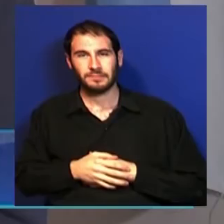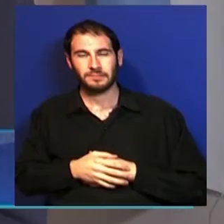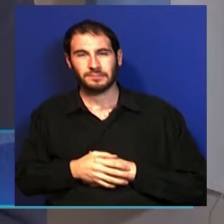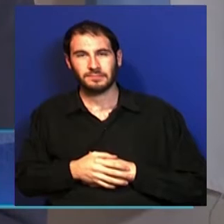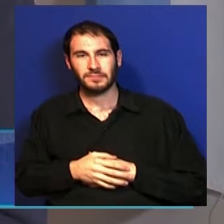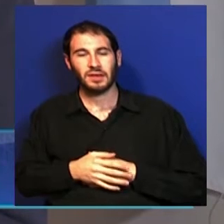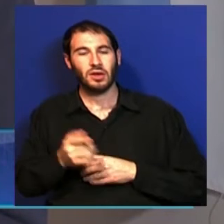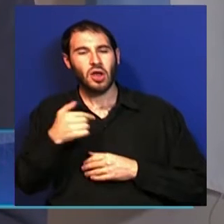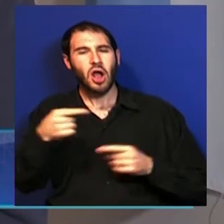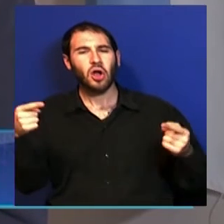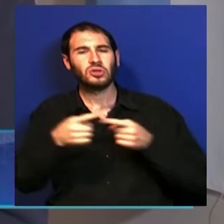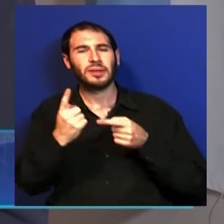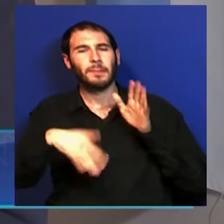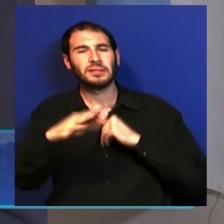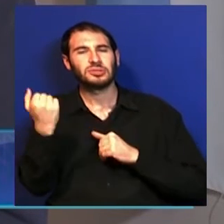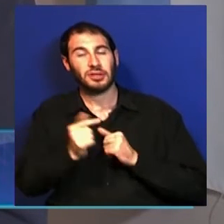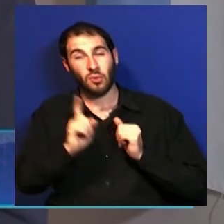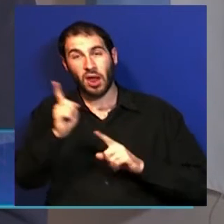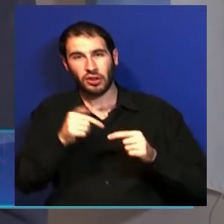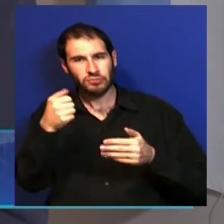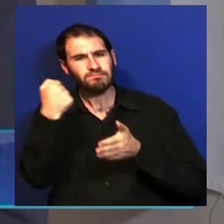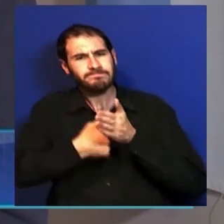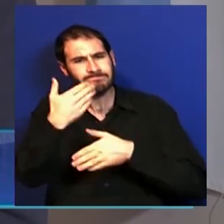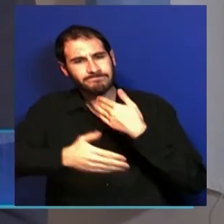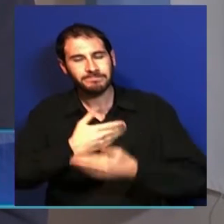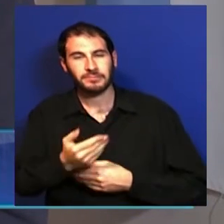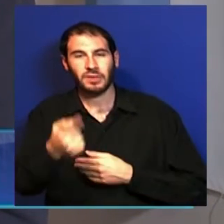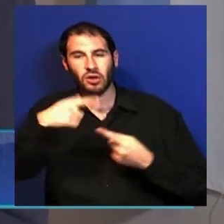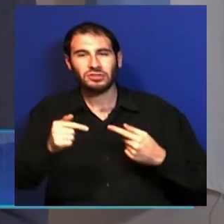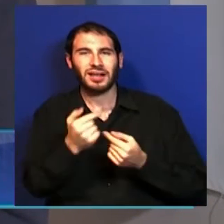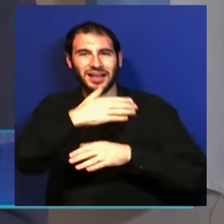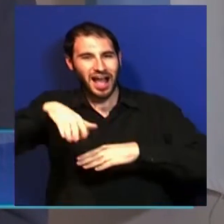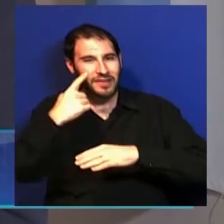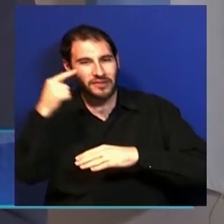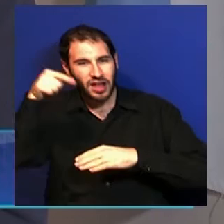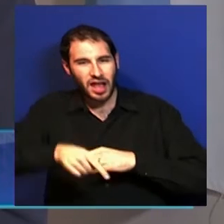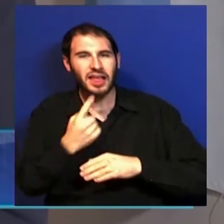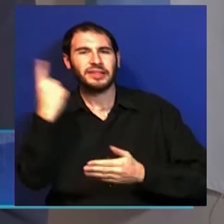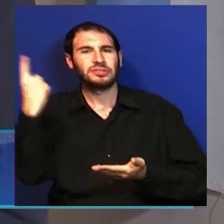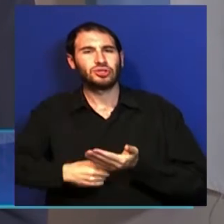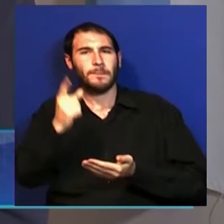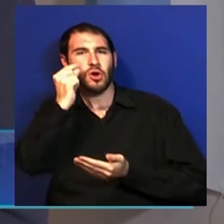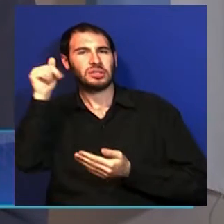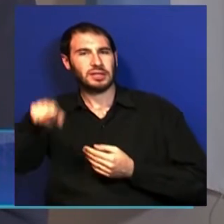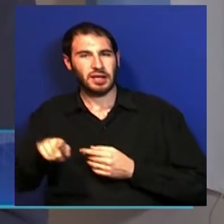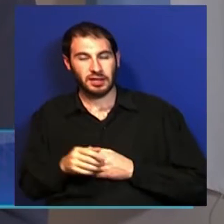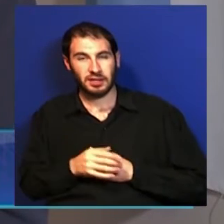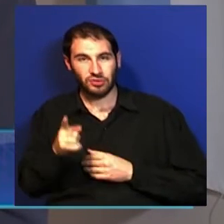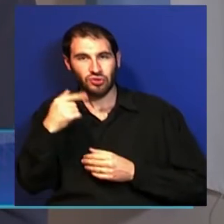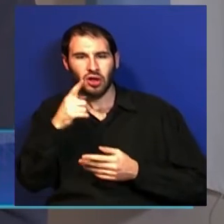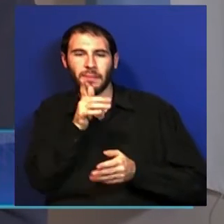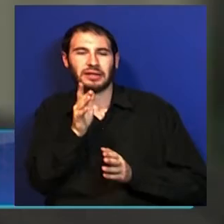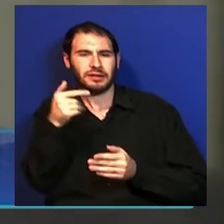El desafío más grande es seguir esto, que la realidad de CADE sea una decisión política que se